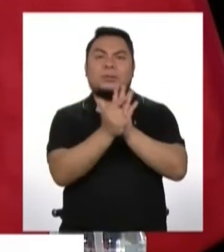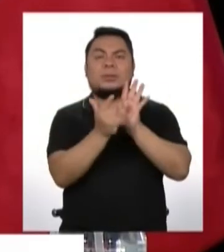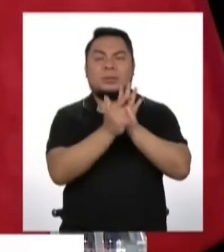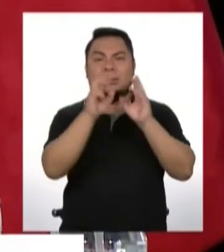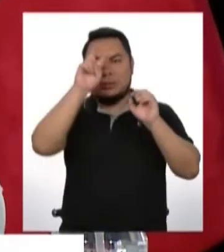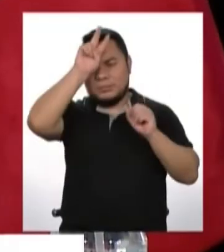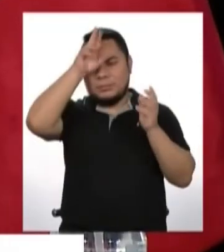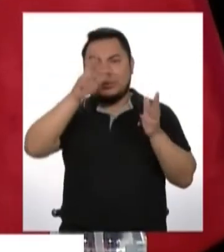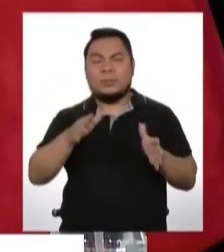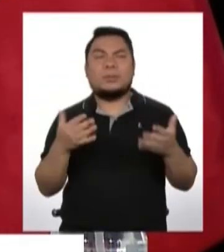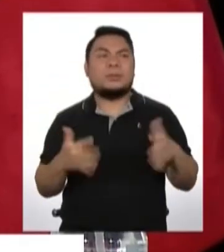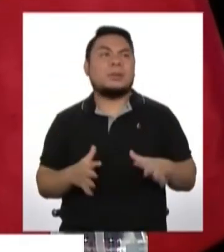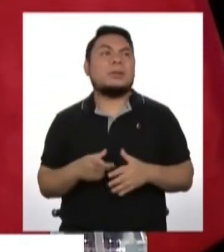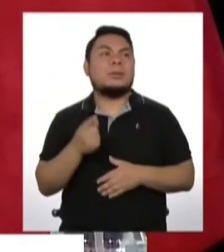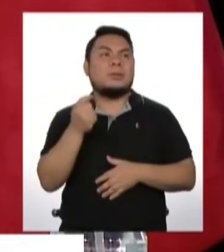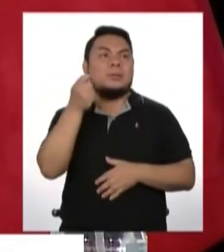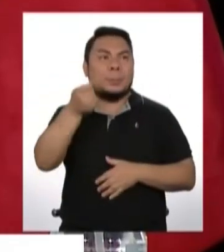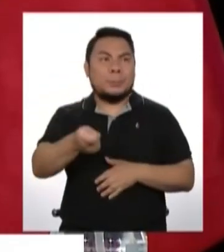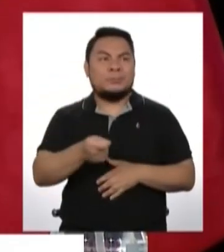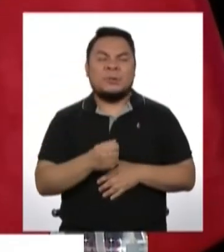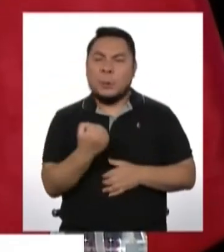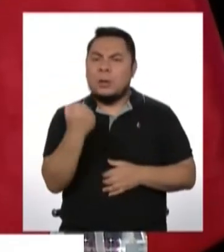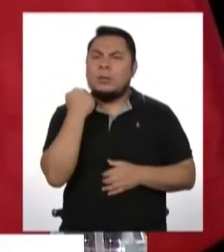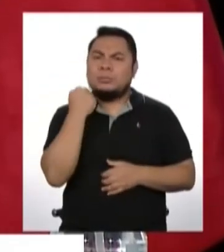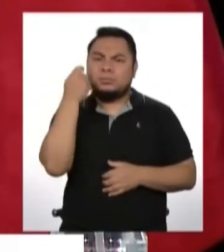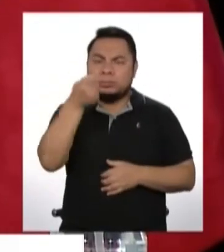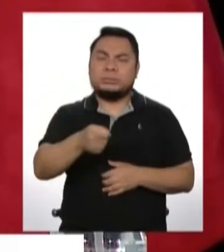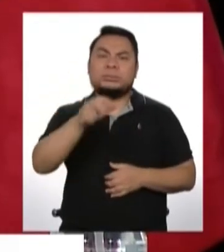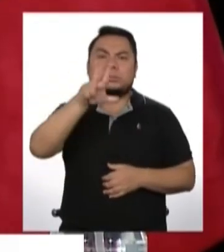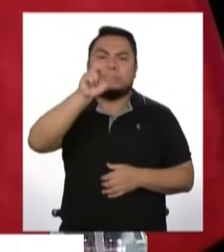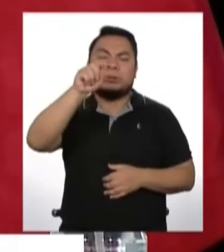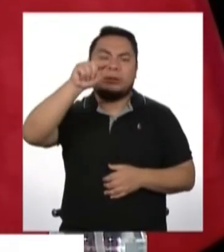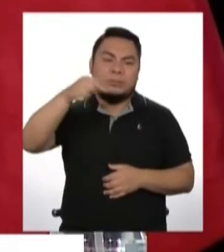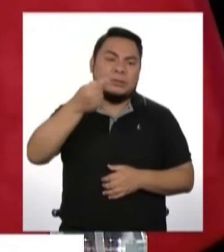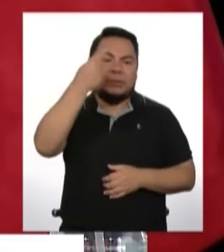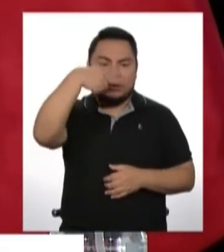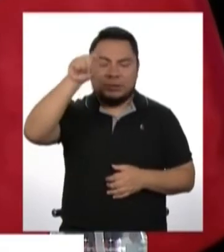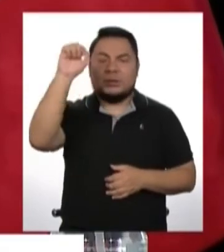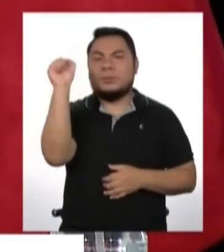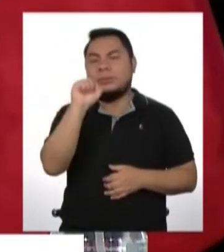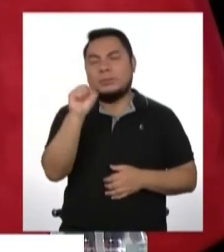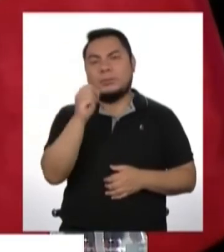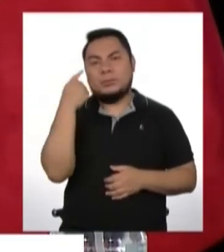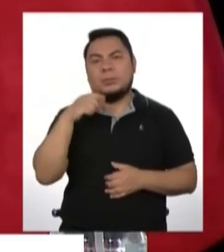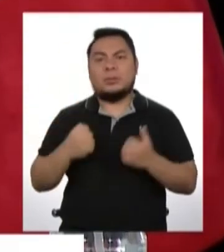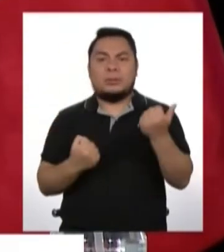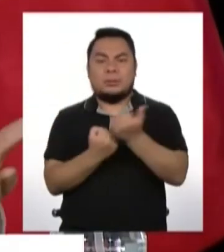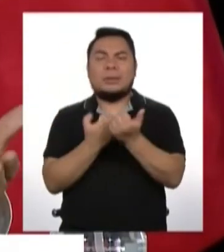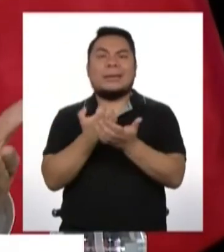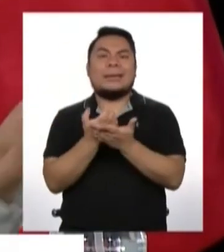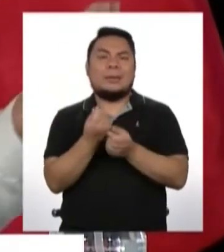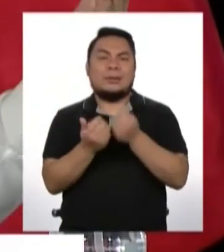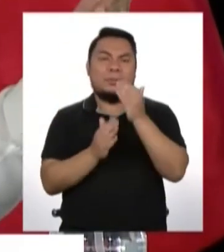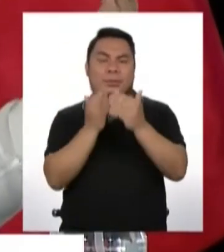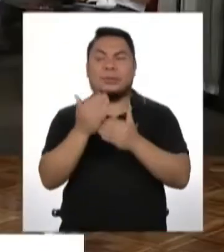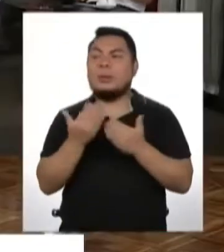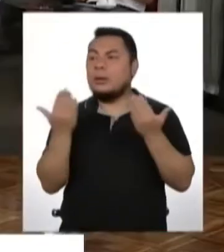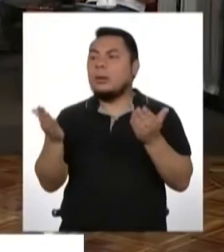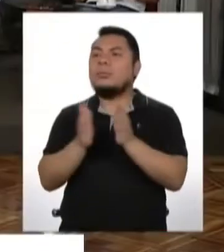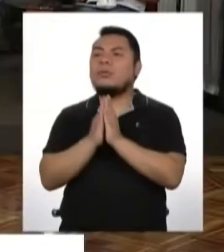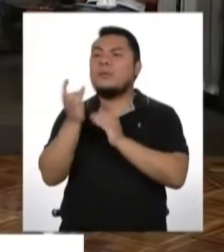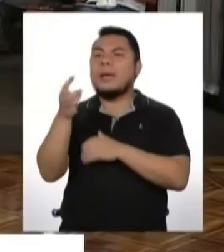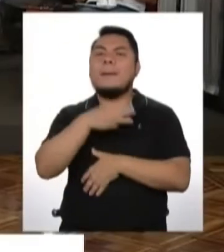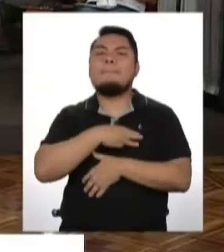peruano, que es un fondo potente de 30 mil millones de soles para la economía. Por favor, el